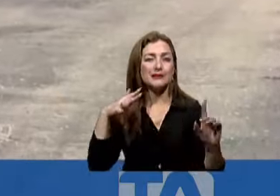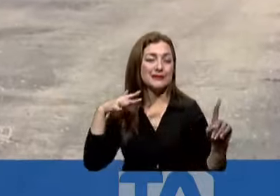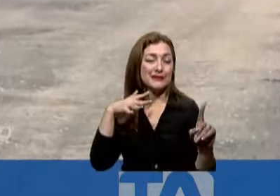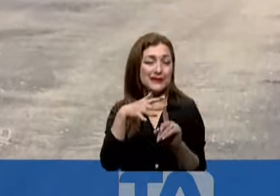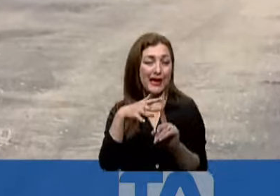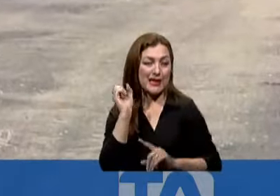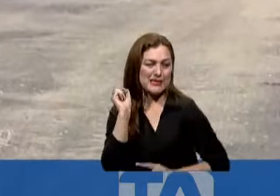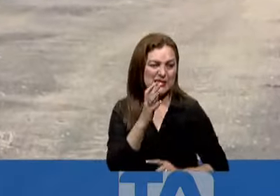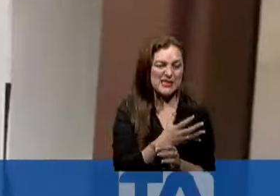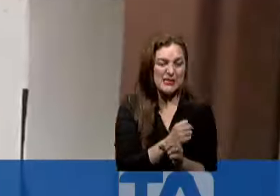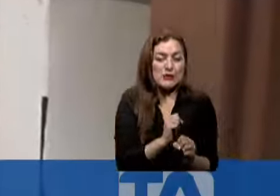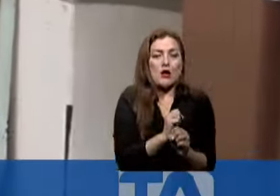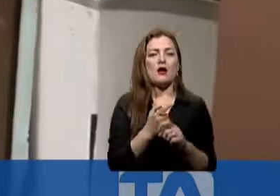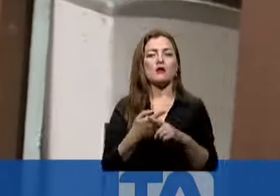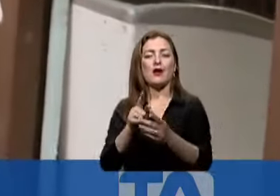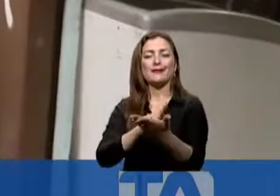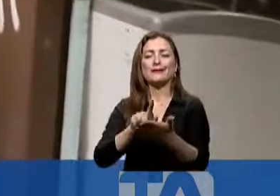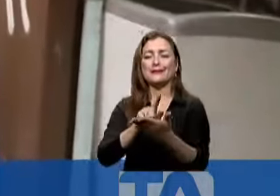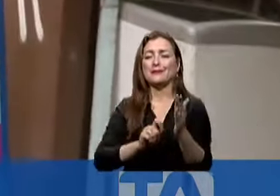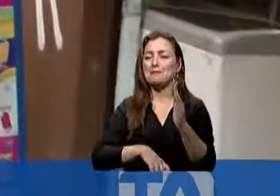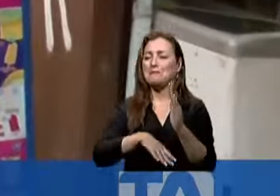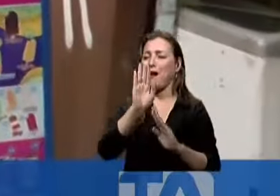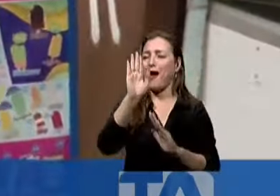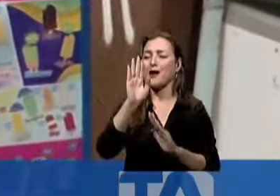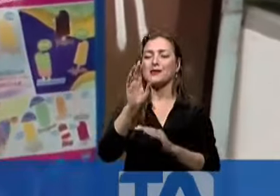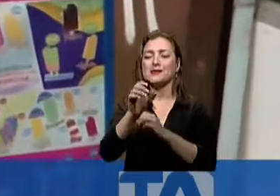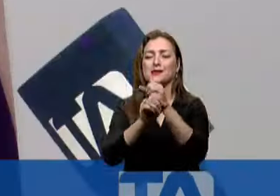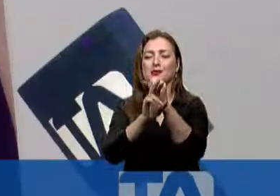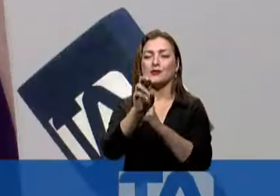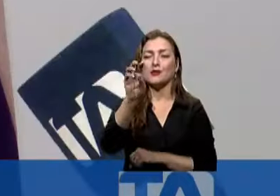se han incrementado en varios distritos durante lo que